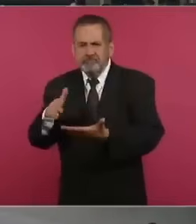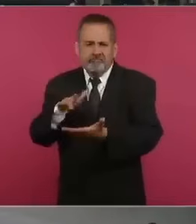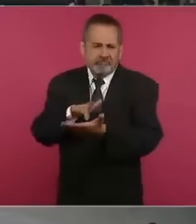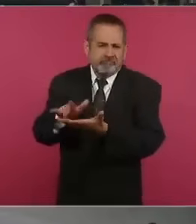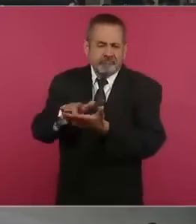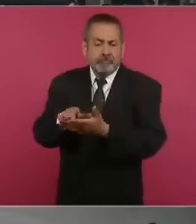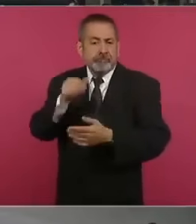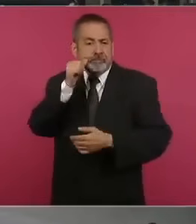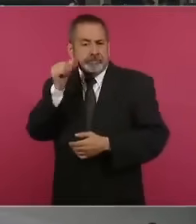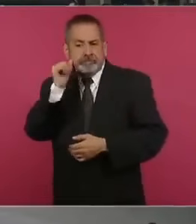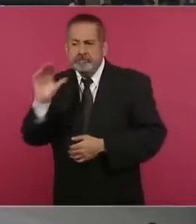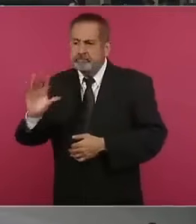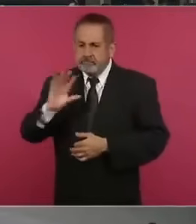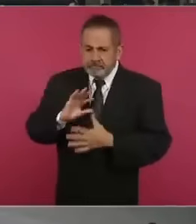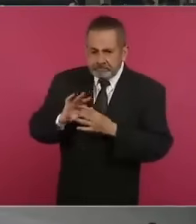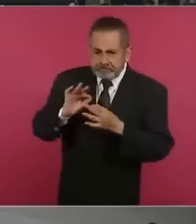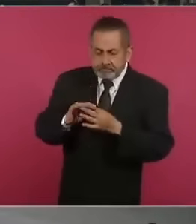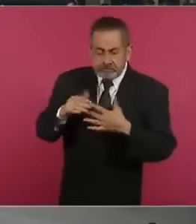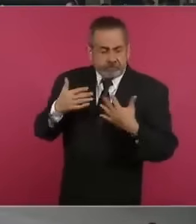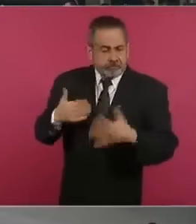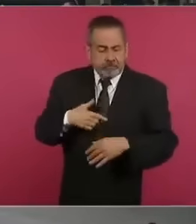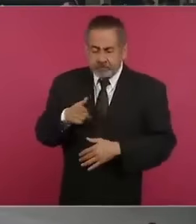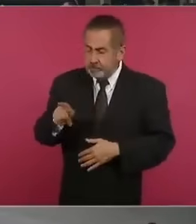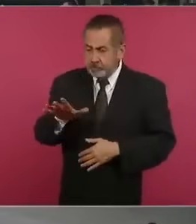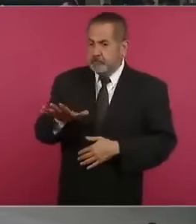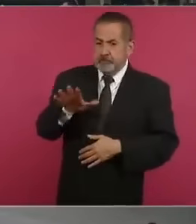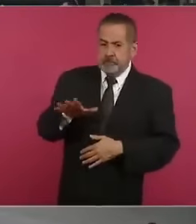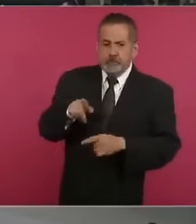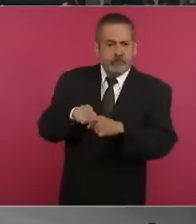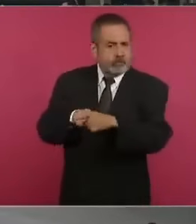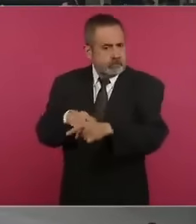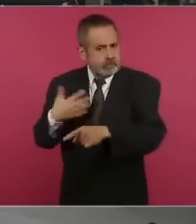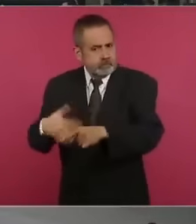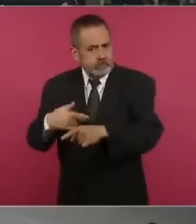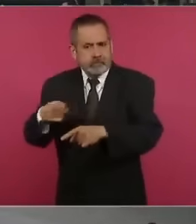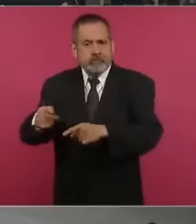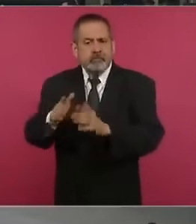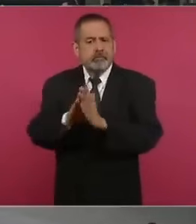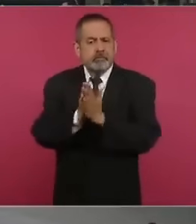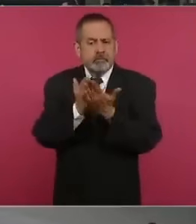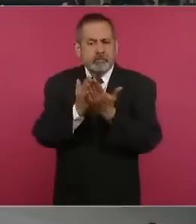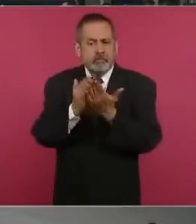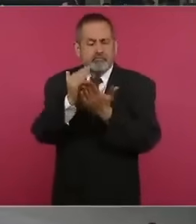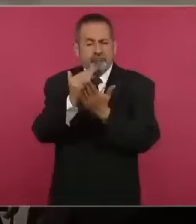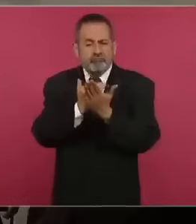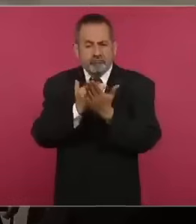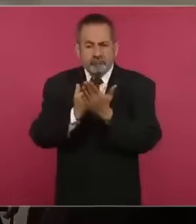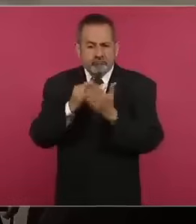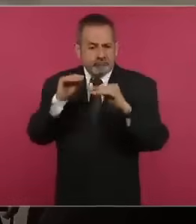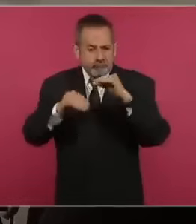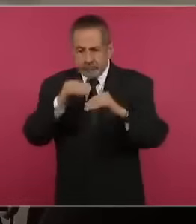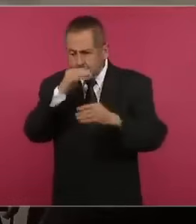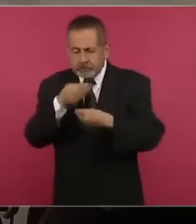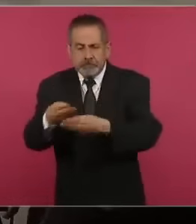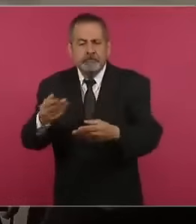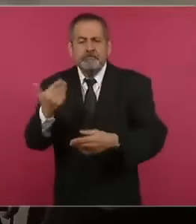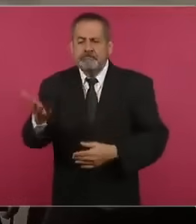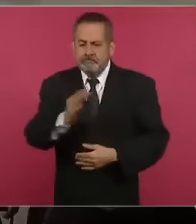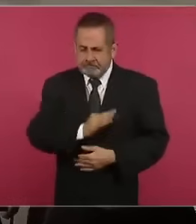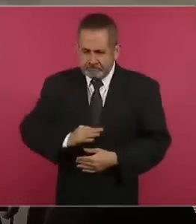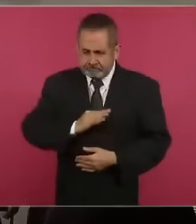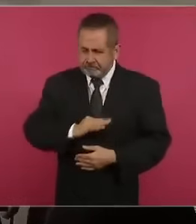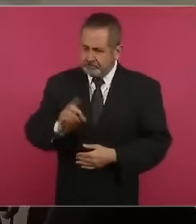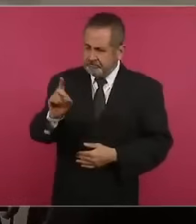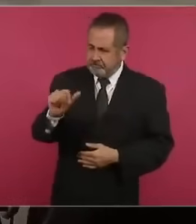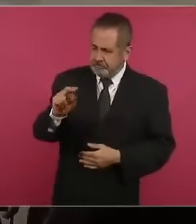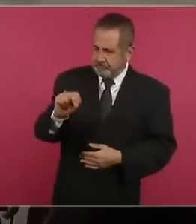que ayer nos comentaba. Me llamó en especial la atención el tema de los libros de texto y felicitarte mucho, Daniel, por tu empuje.